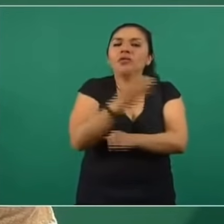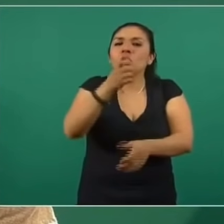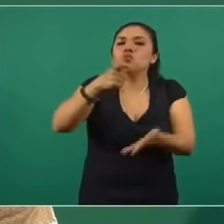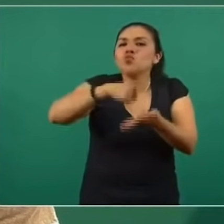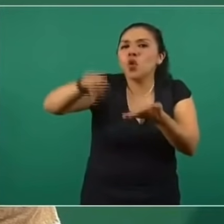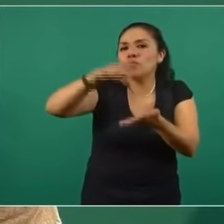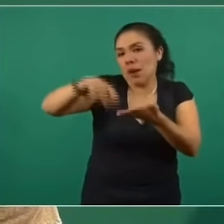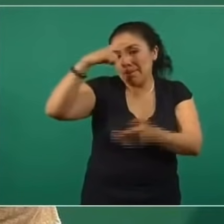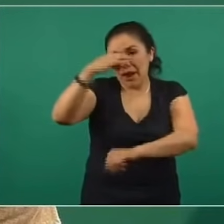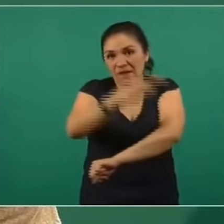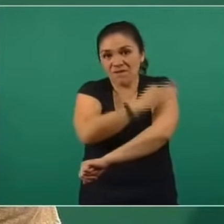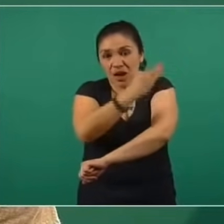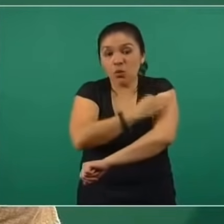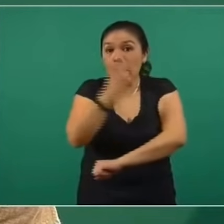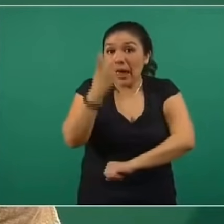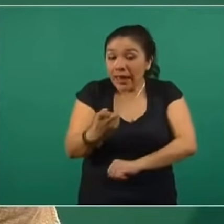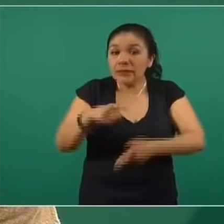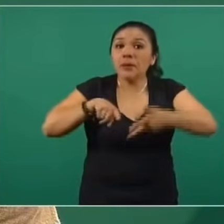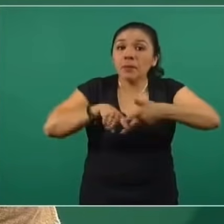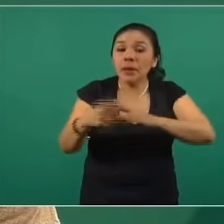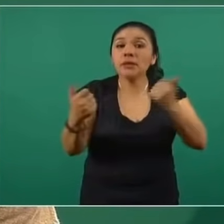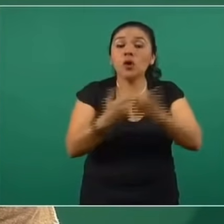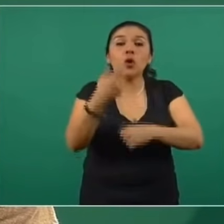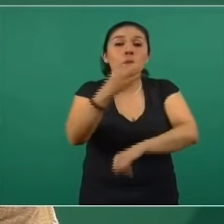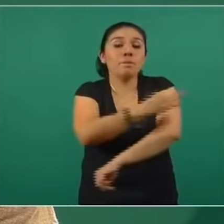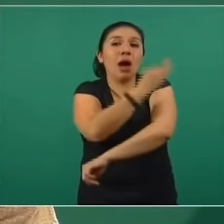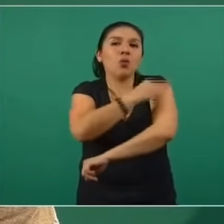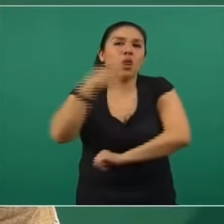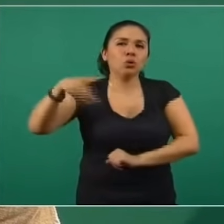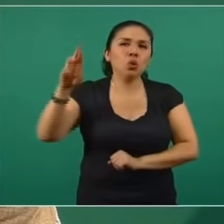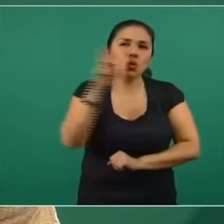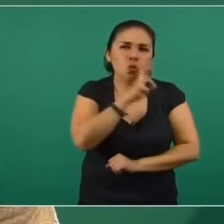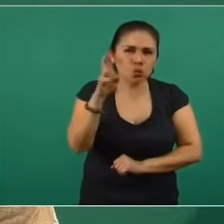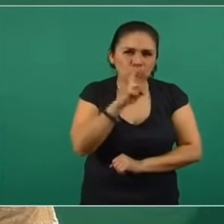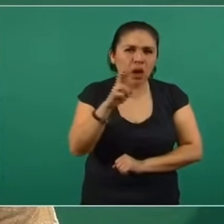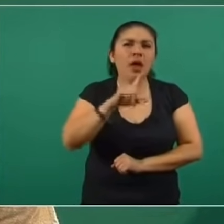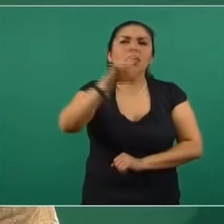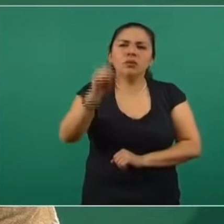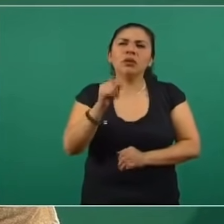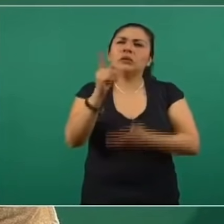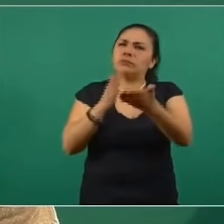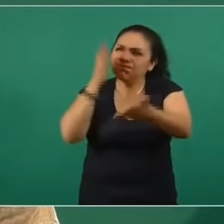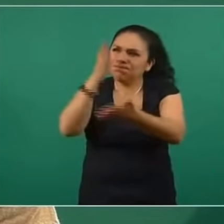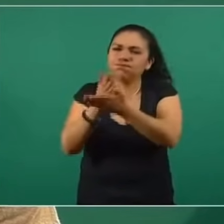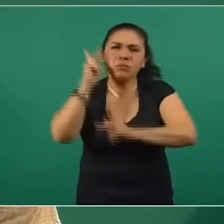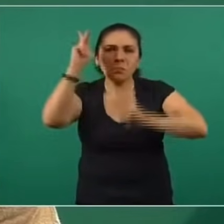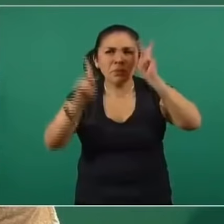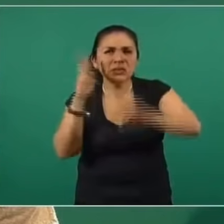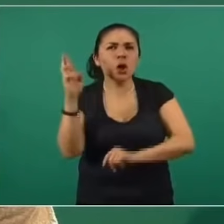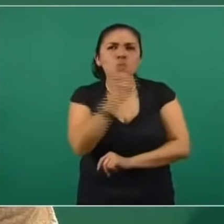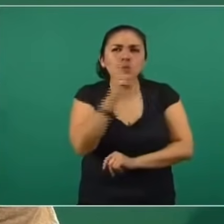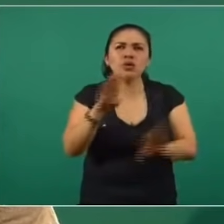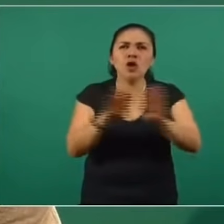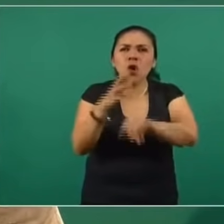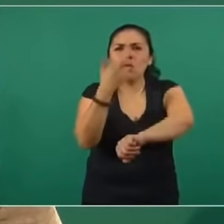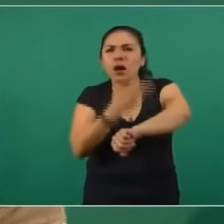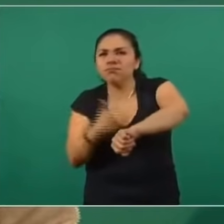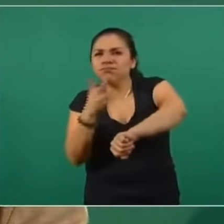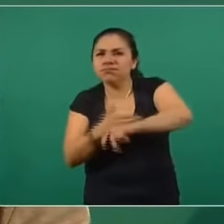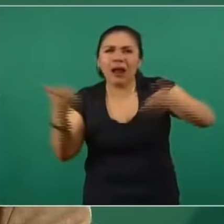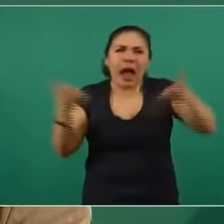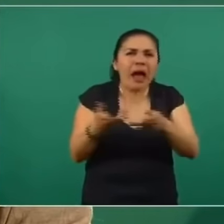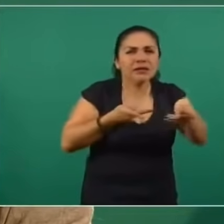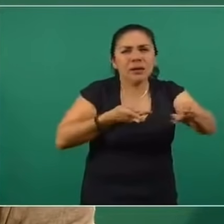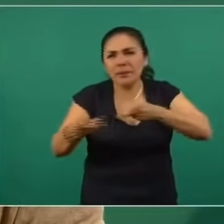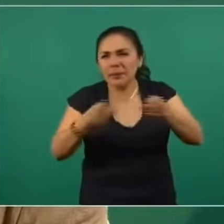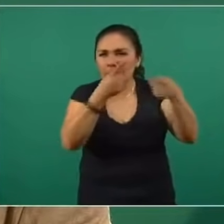vacunas, y empezaron con la vacuna Sputnik V, después de visitas a Rusia y gestiones,